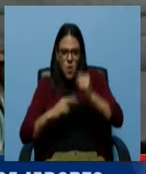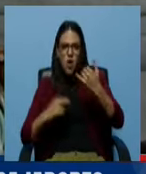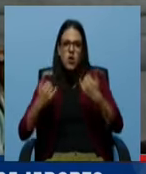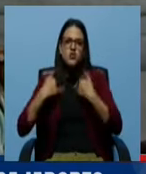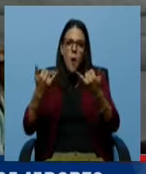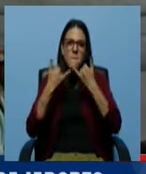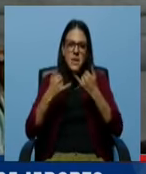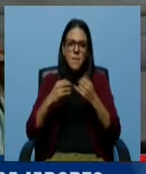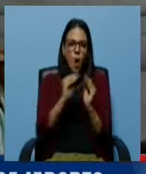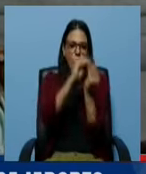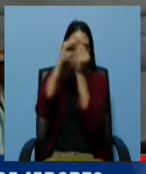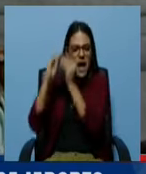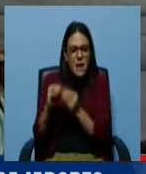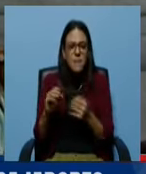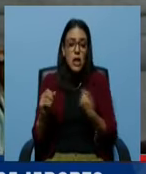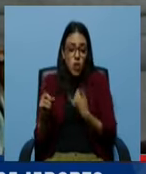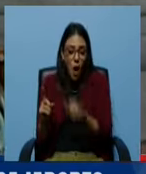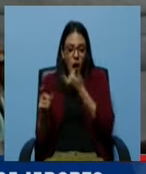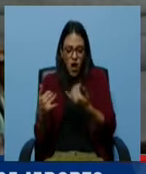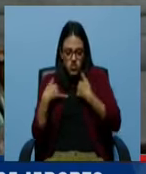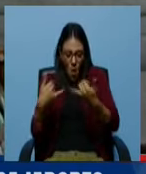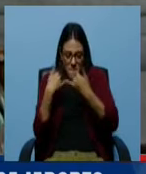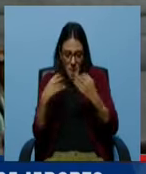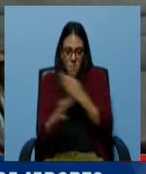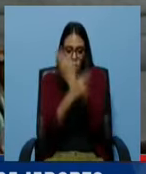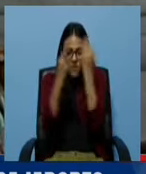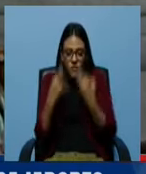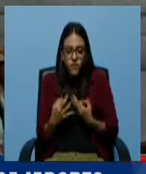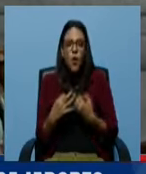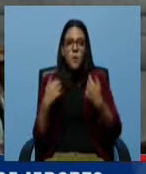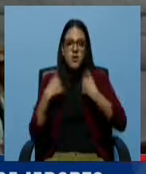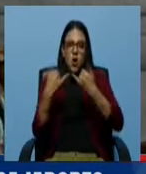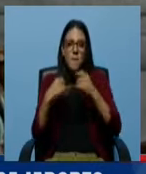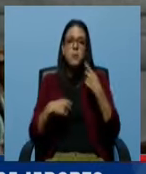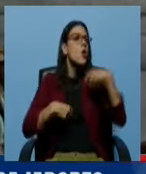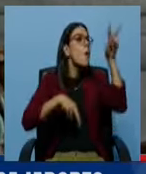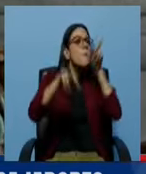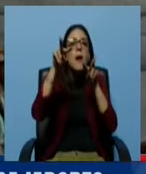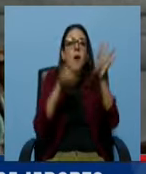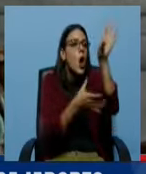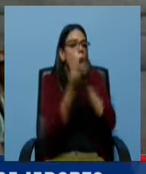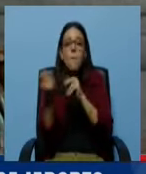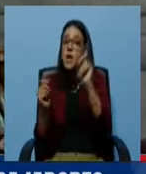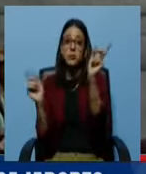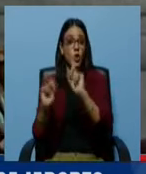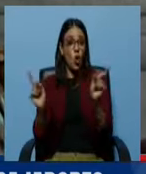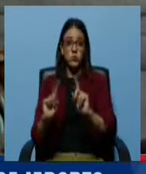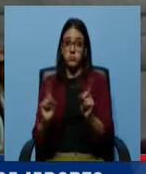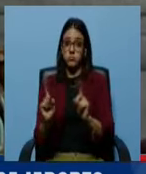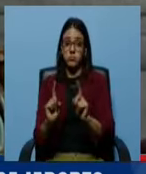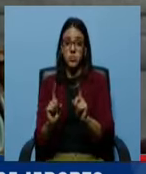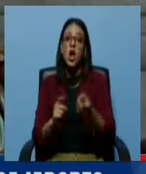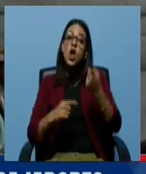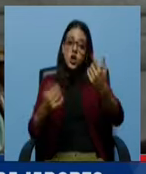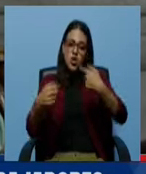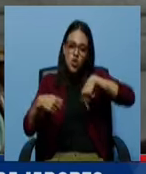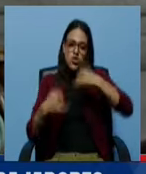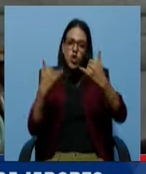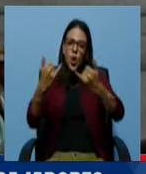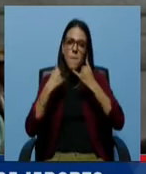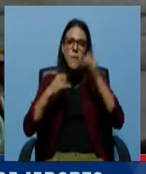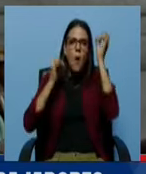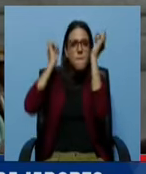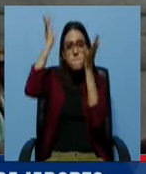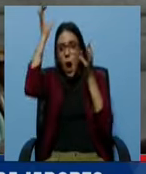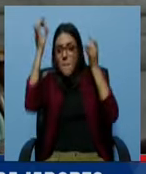dijo Simón Rodríguez. Una dicotomía terrible. O inventamos o erramos.